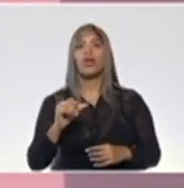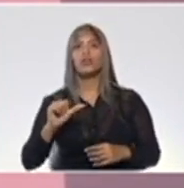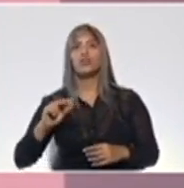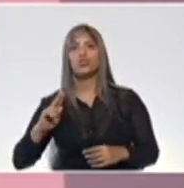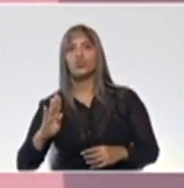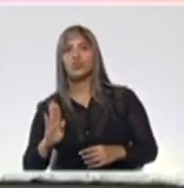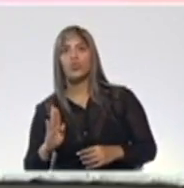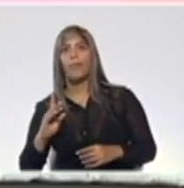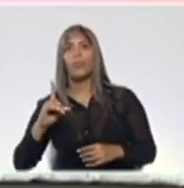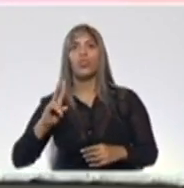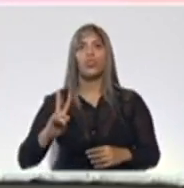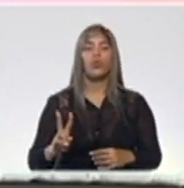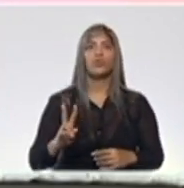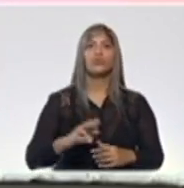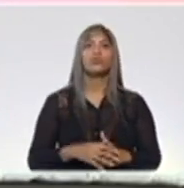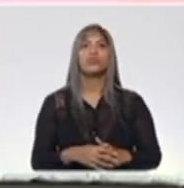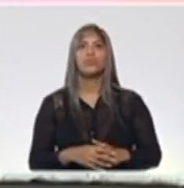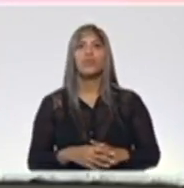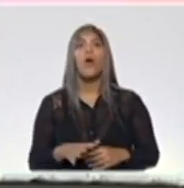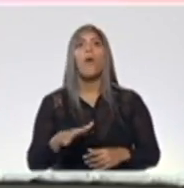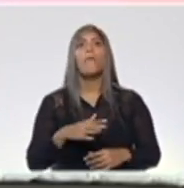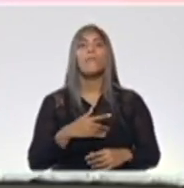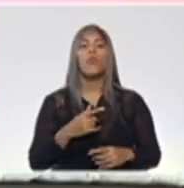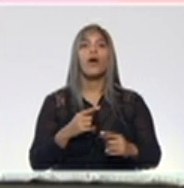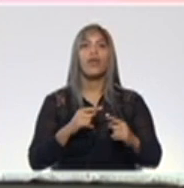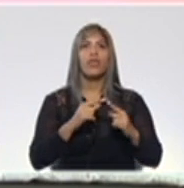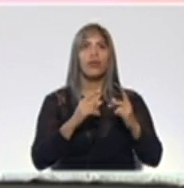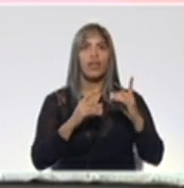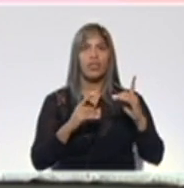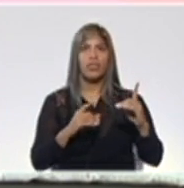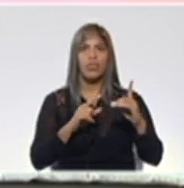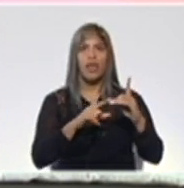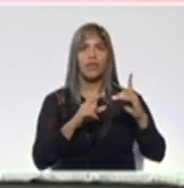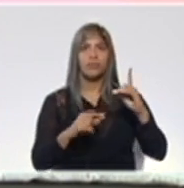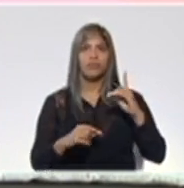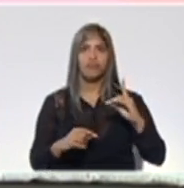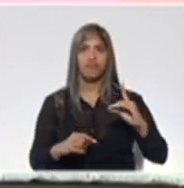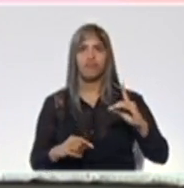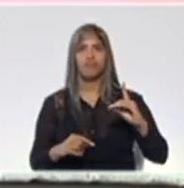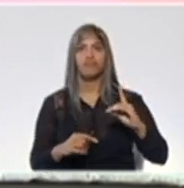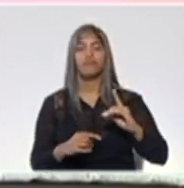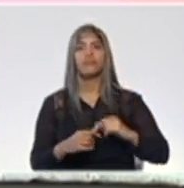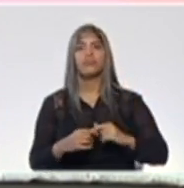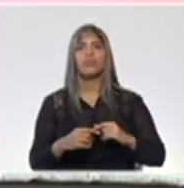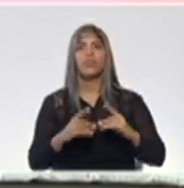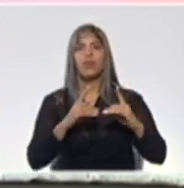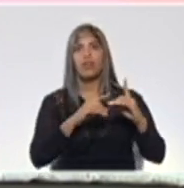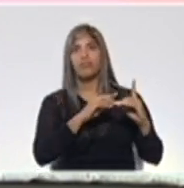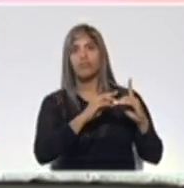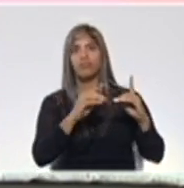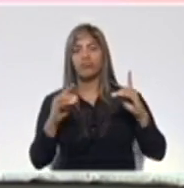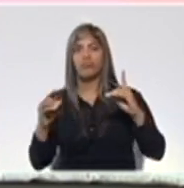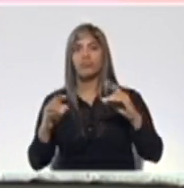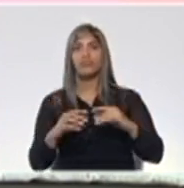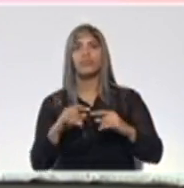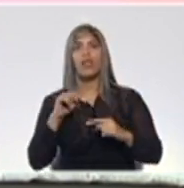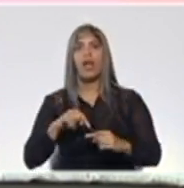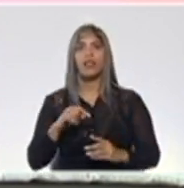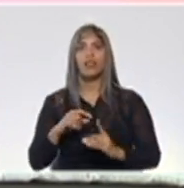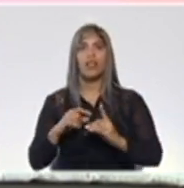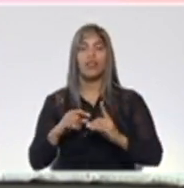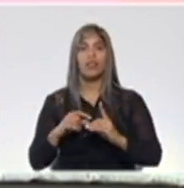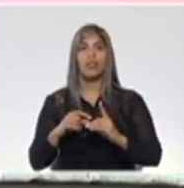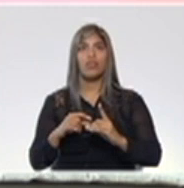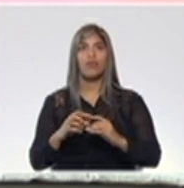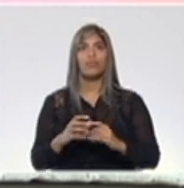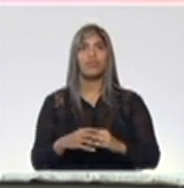Es decir, podemos colocarle acá una D minúscula a esta diagonal y a esta